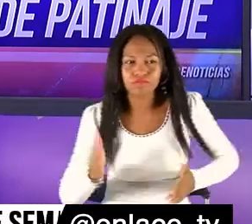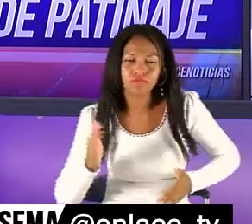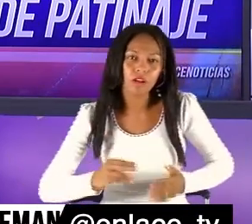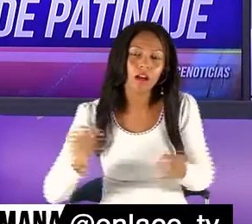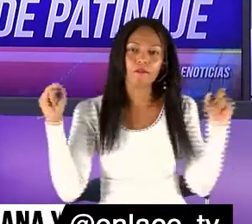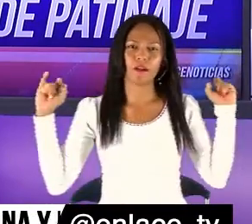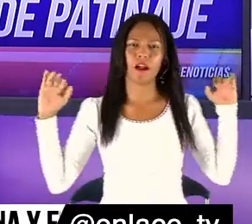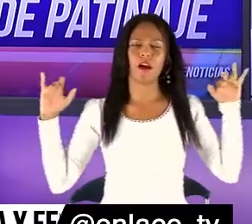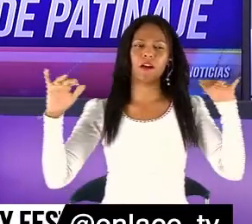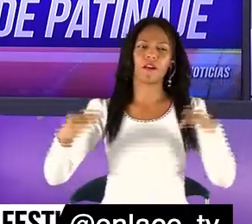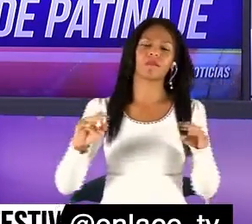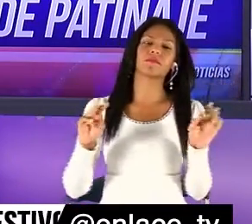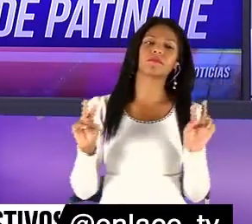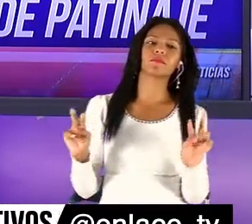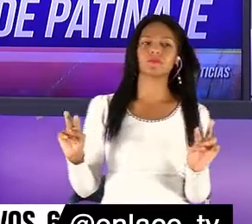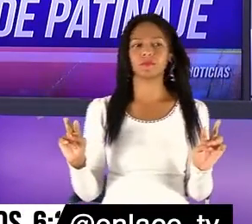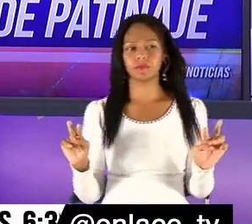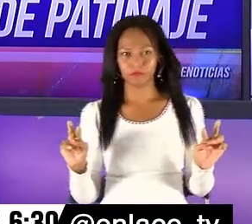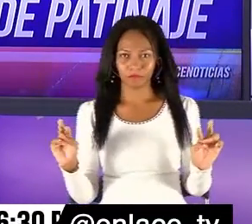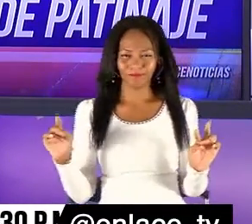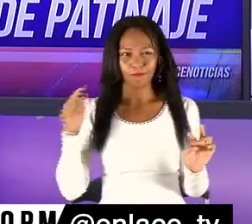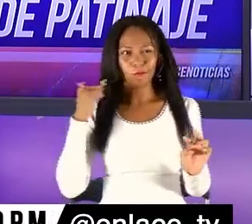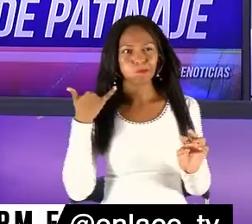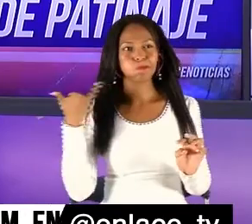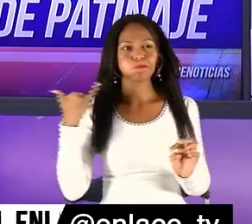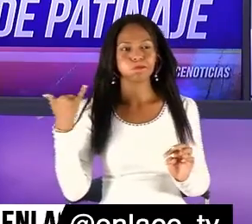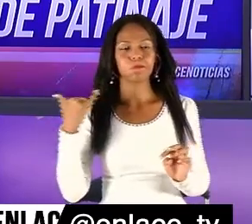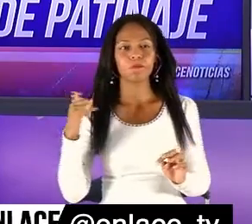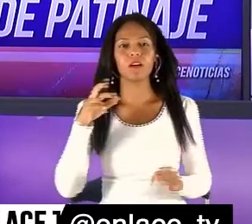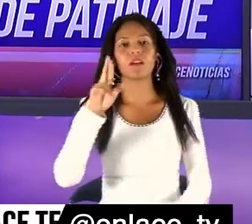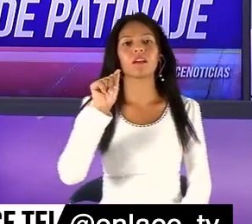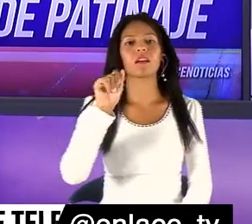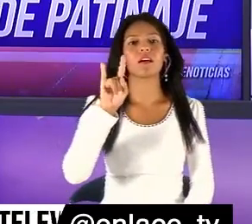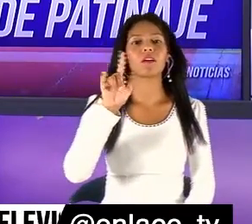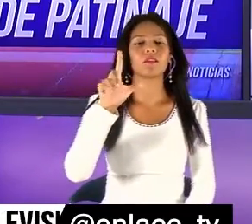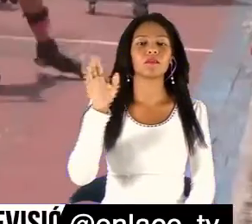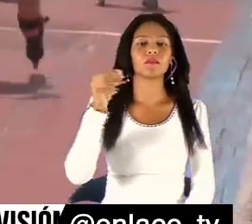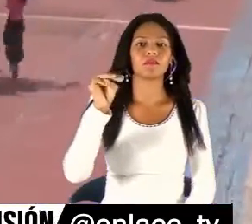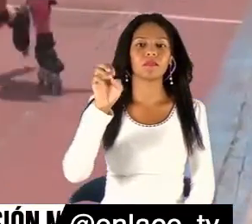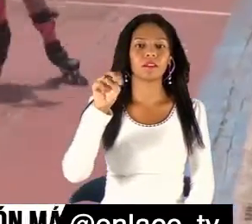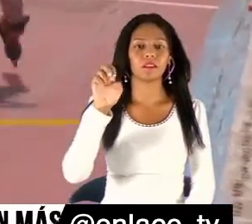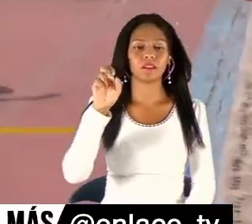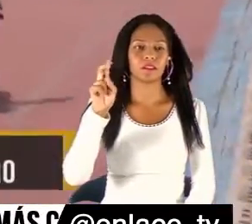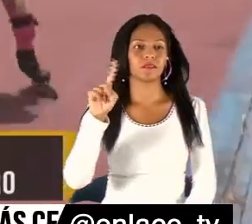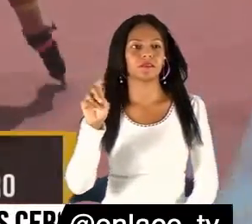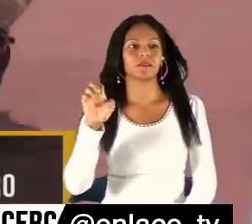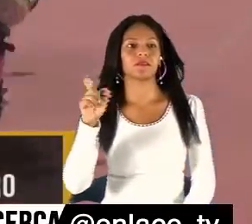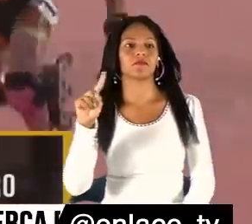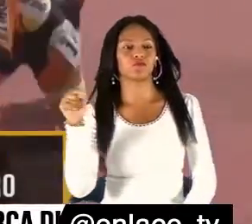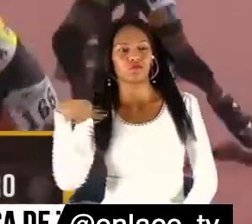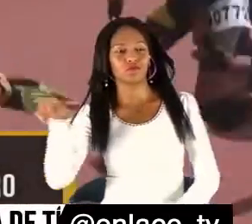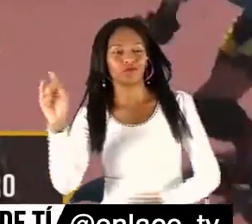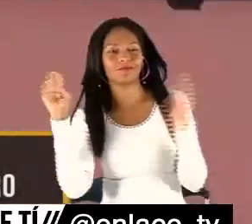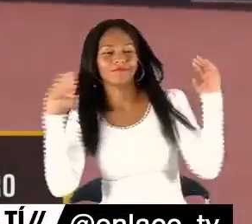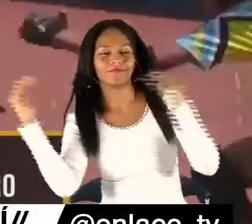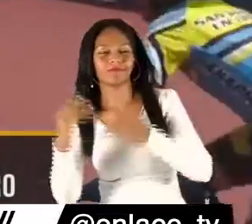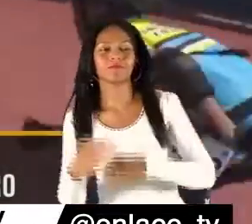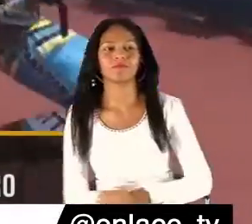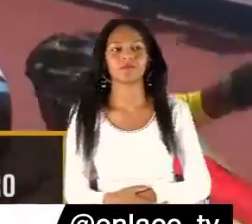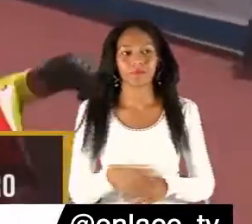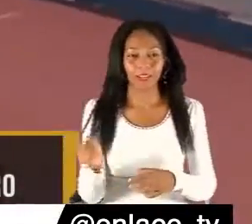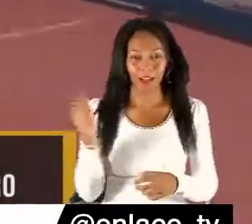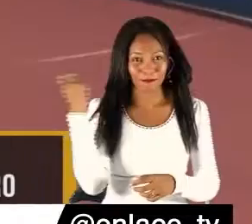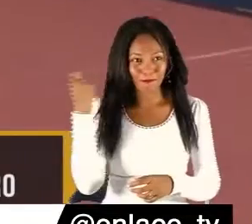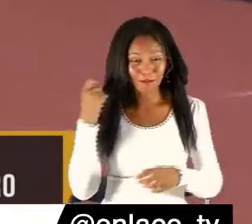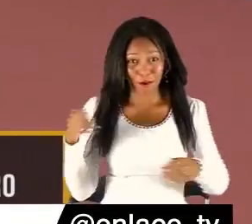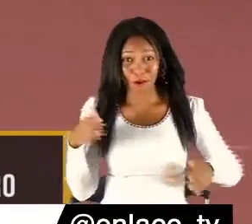deportiva, que tuvo su cita en el Patinódromo Municipal Raúl Meneses Monsalve. multicolor. Así se ha visto la mañana de este sábado al